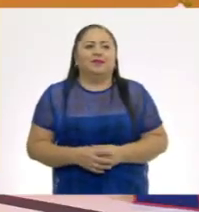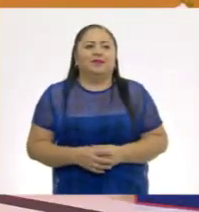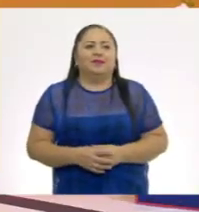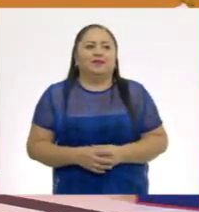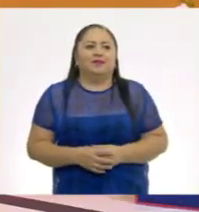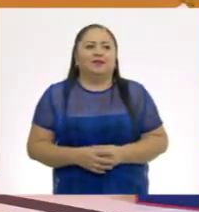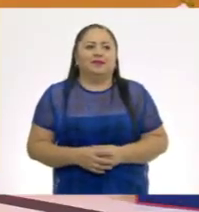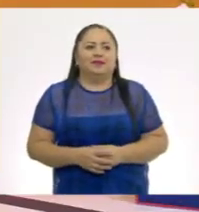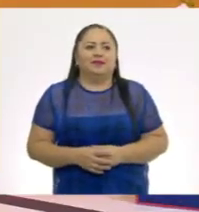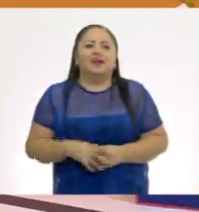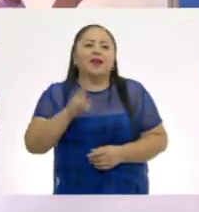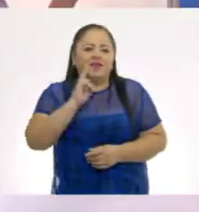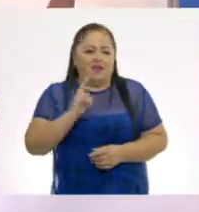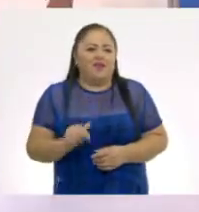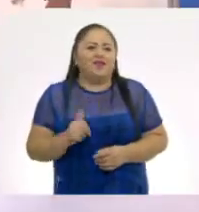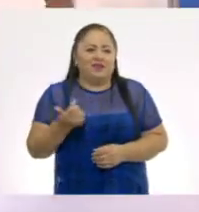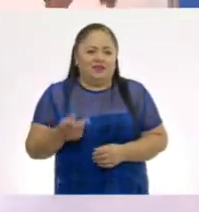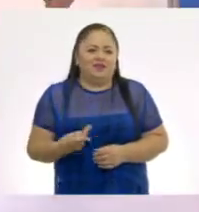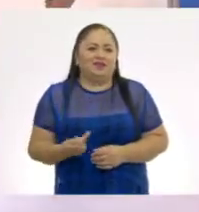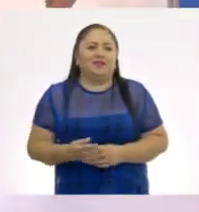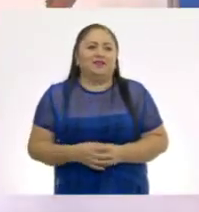Lo voy a tirar otra vez. Sí.